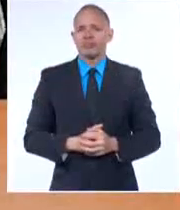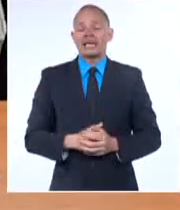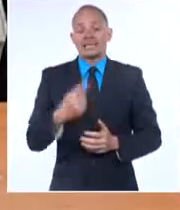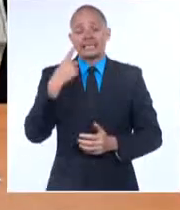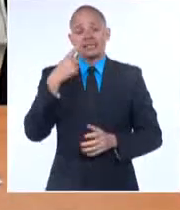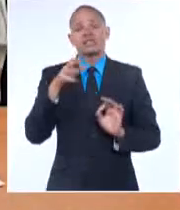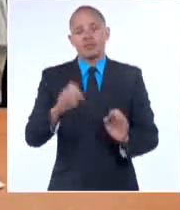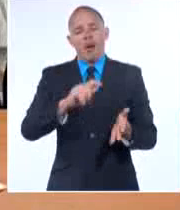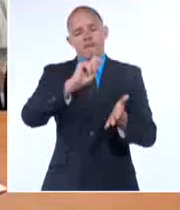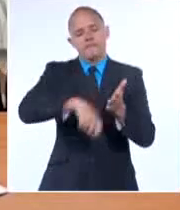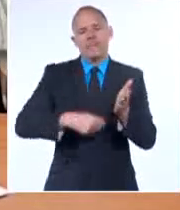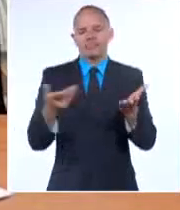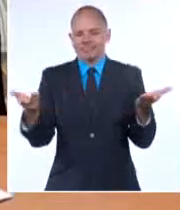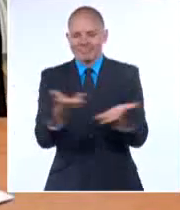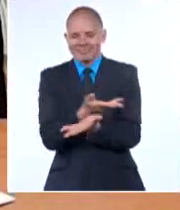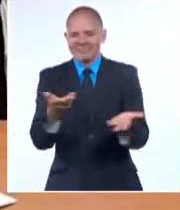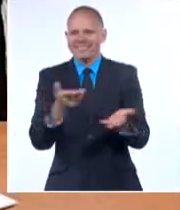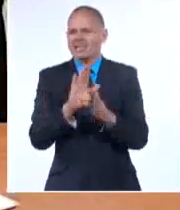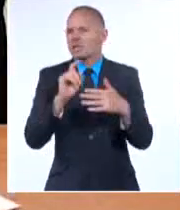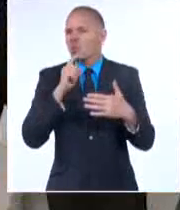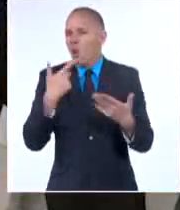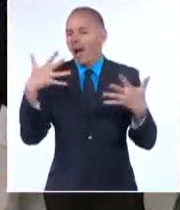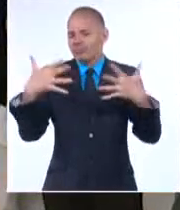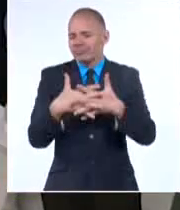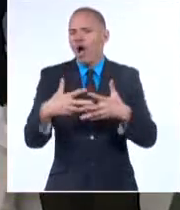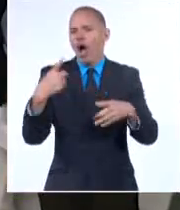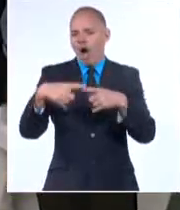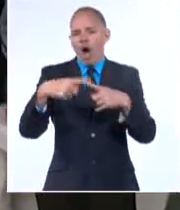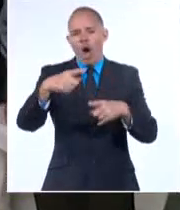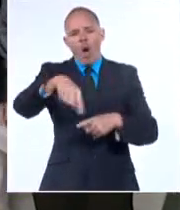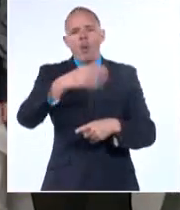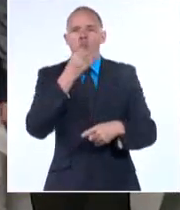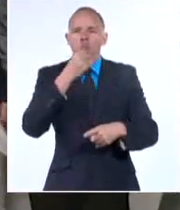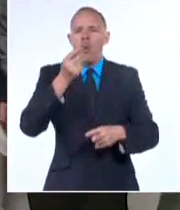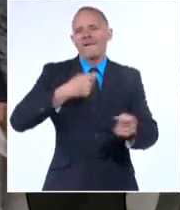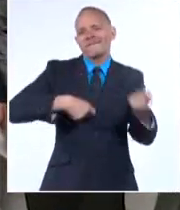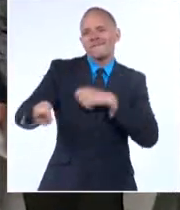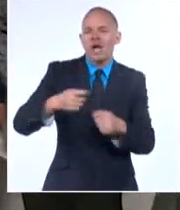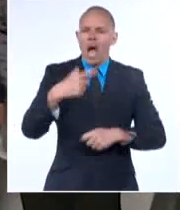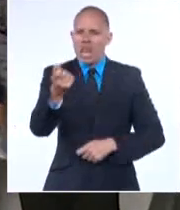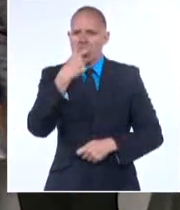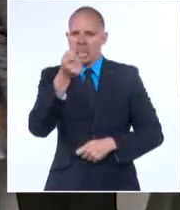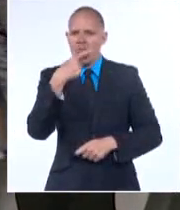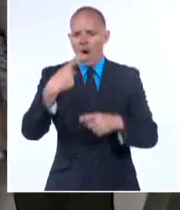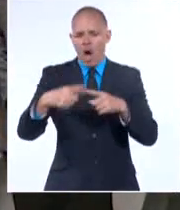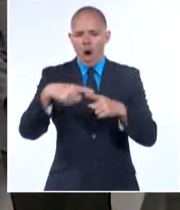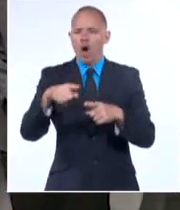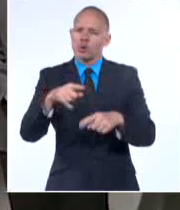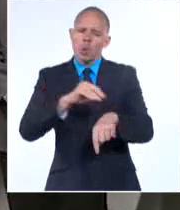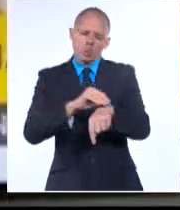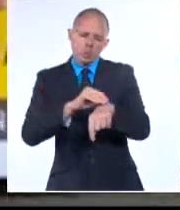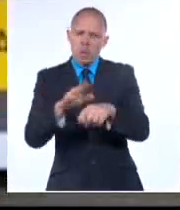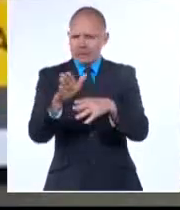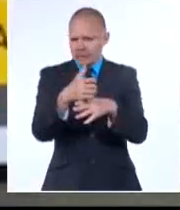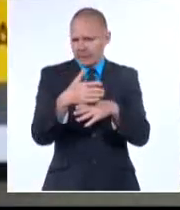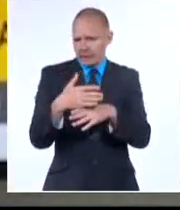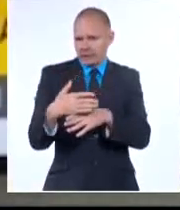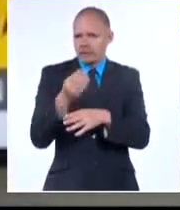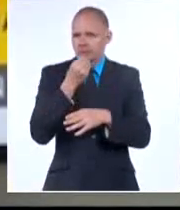memorándum para fortalecer vínculos en la comercialización de medicamentos y gastables de salud pública entre ambos